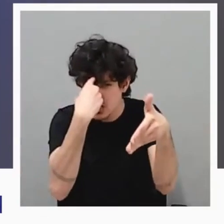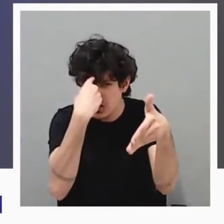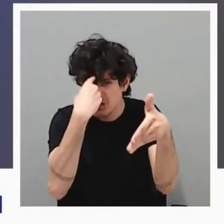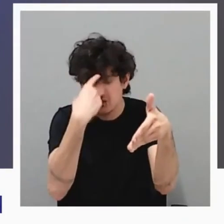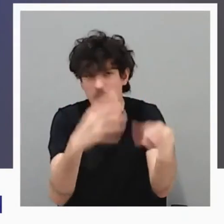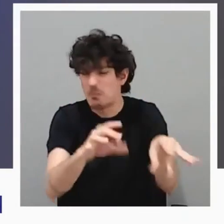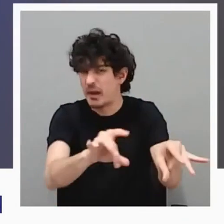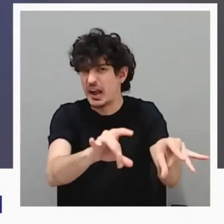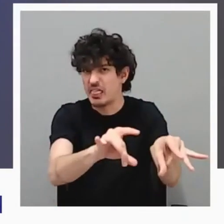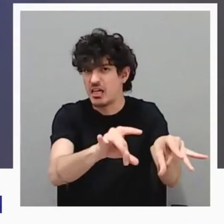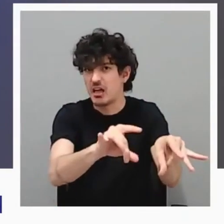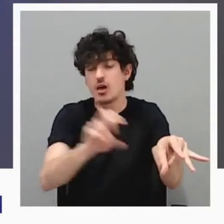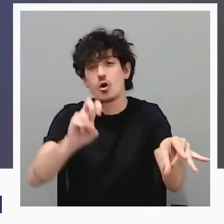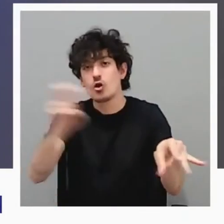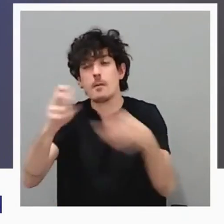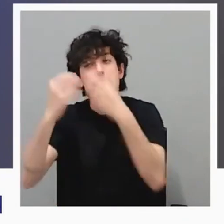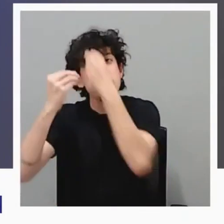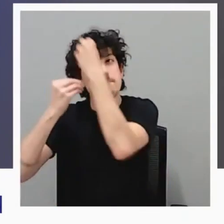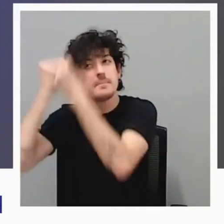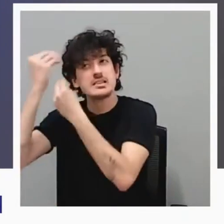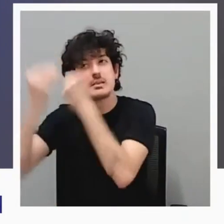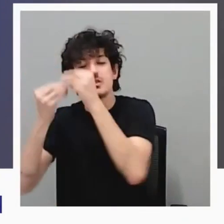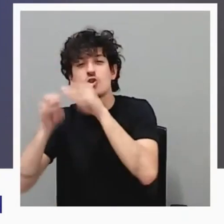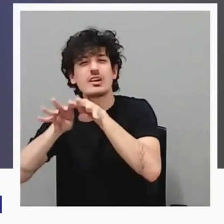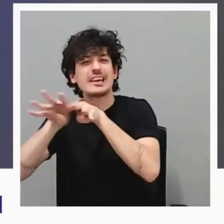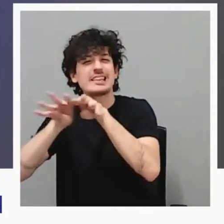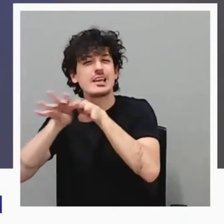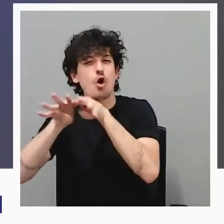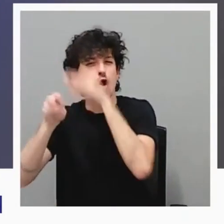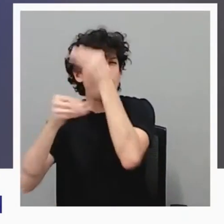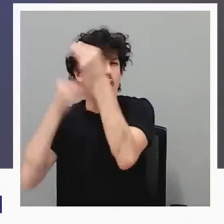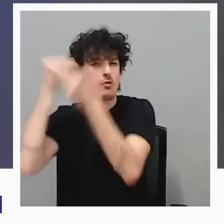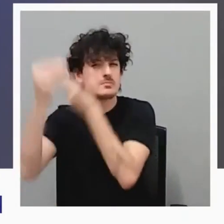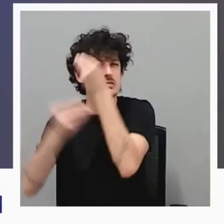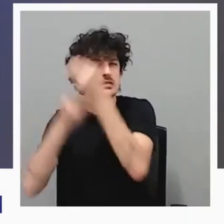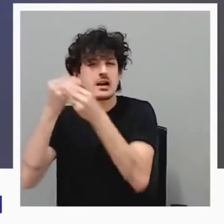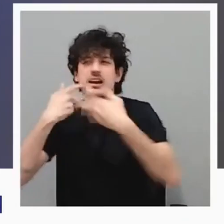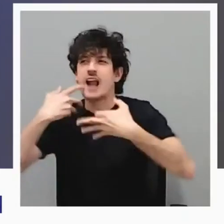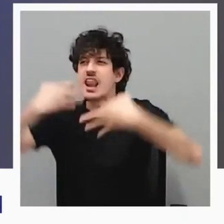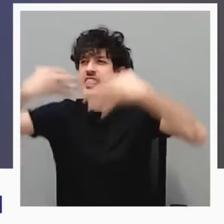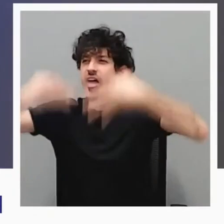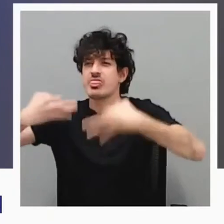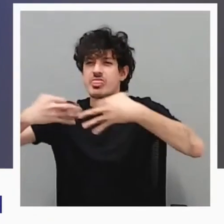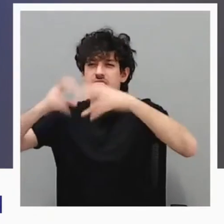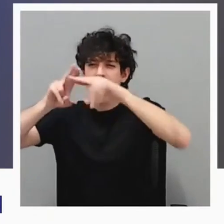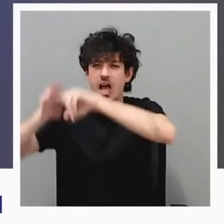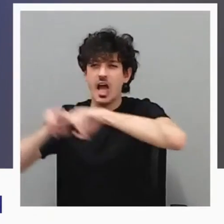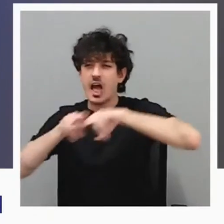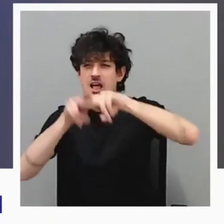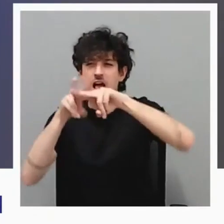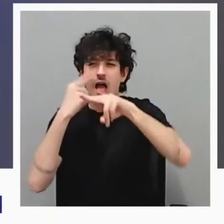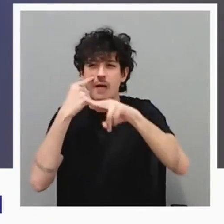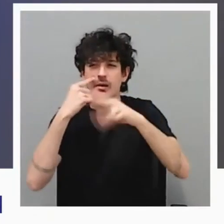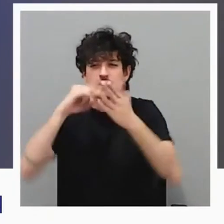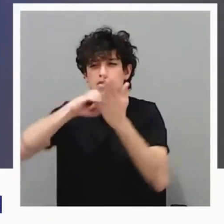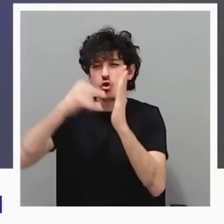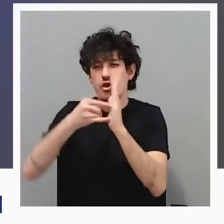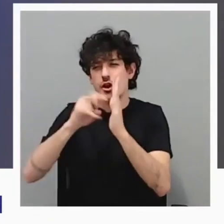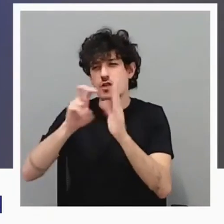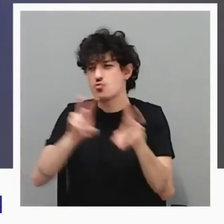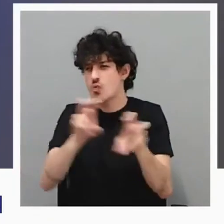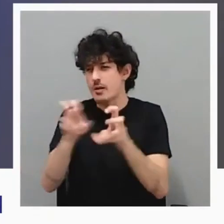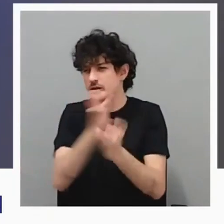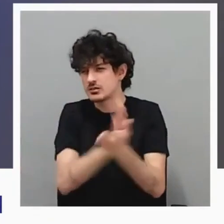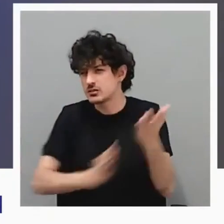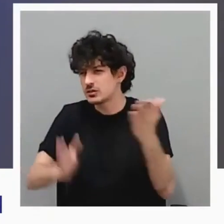el pensamiento crítico y el análisis sensato de la realidad para buscar nuevas soluciones. Un proyecto de